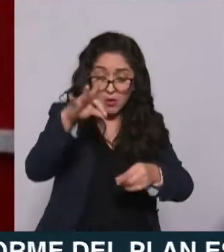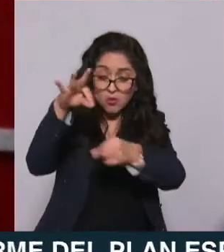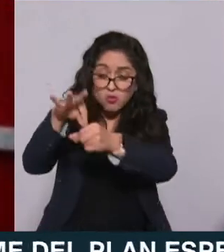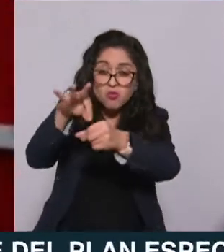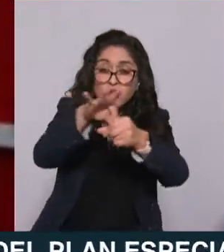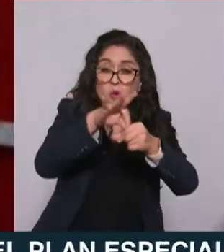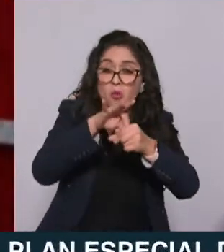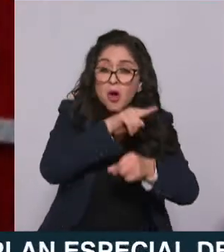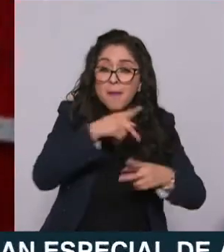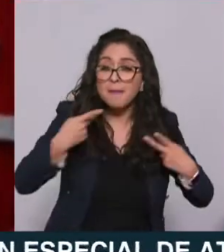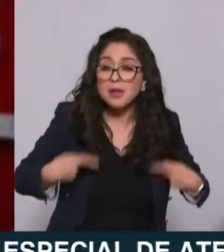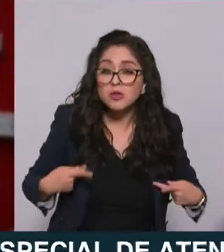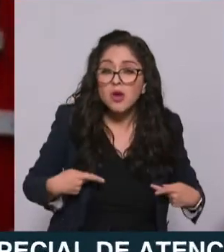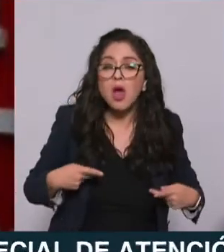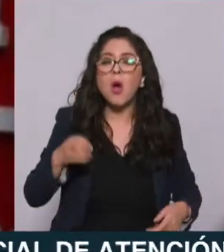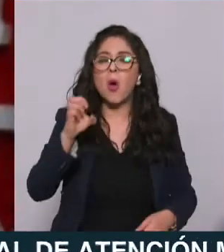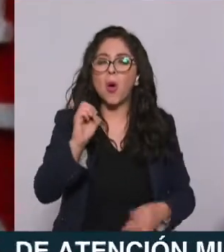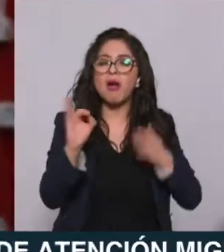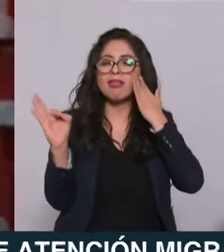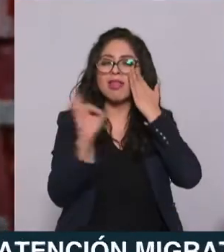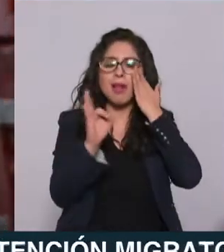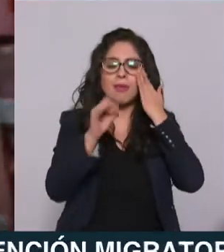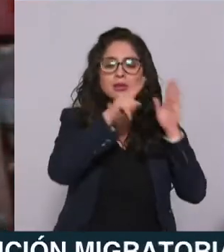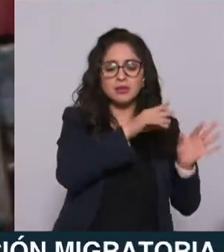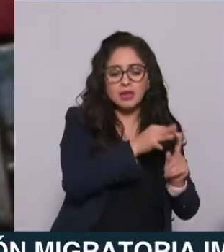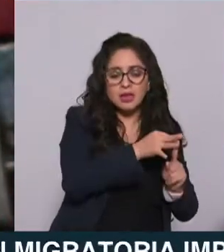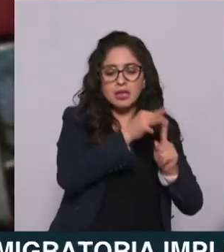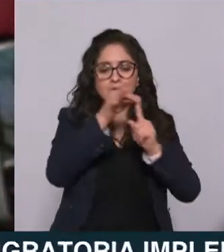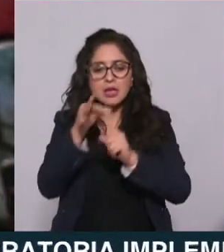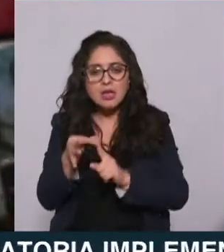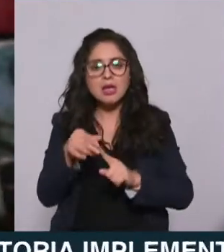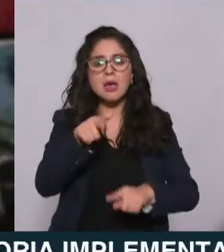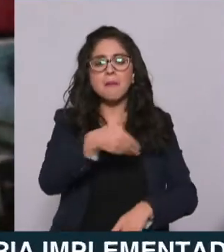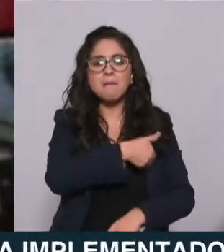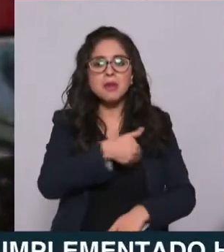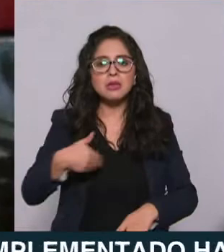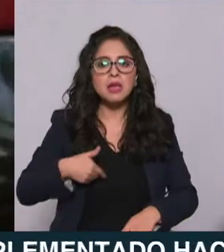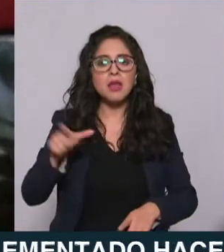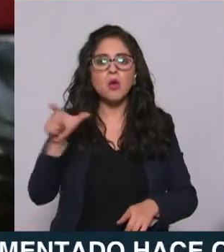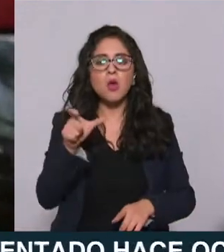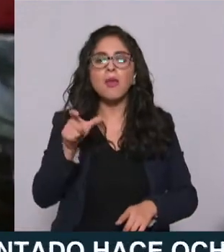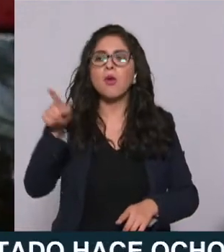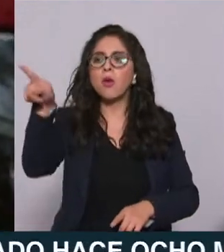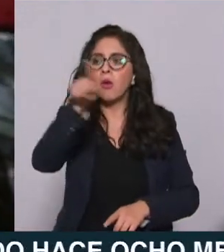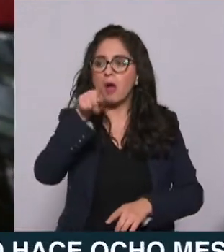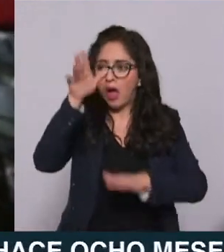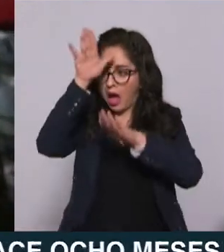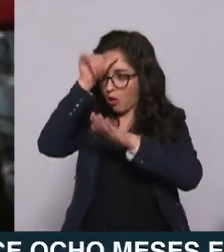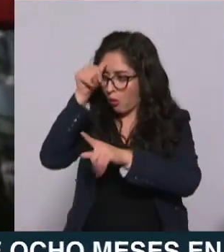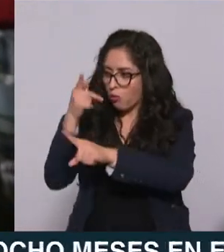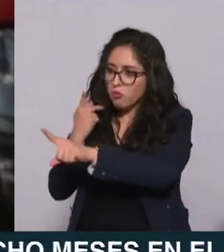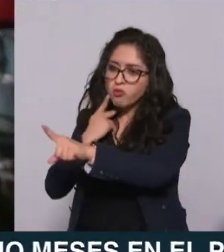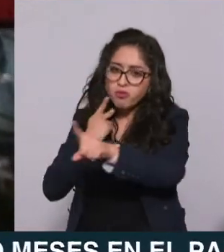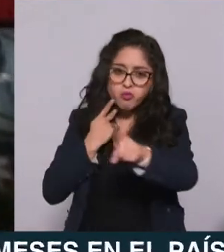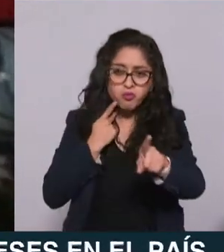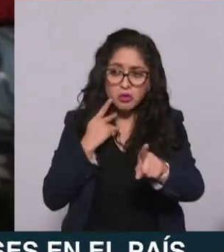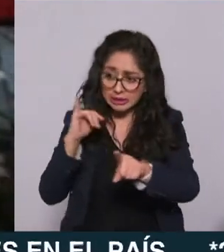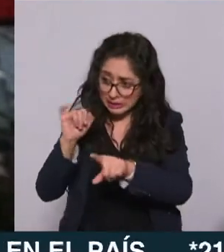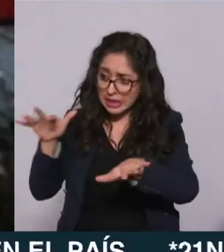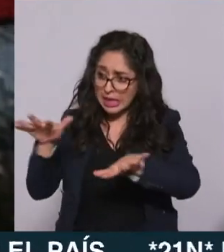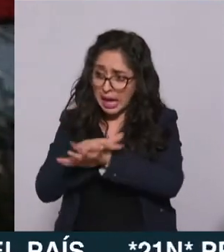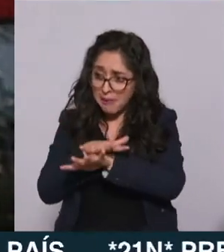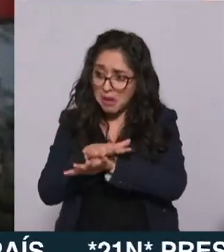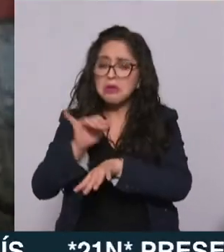o como producto de una transición pactada, que entre otras cosas